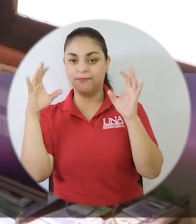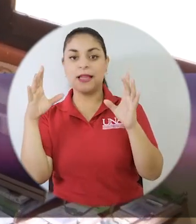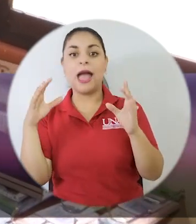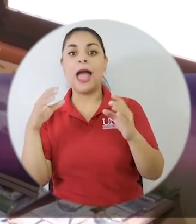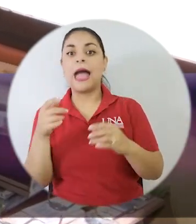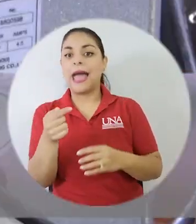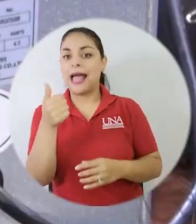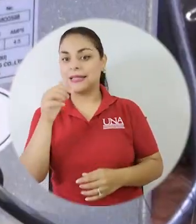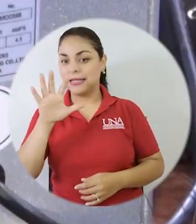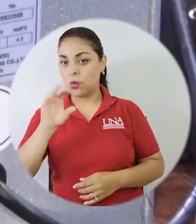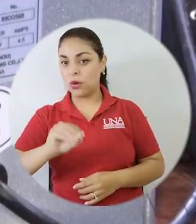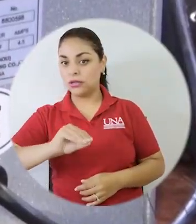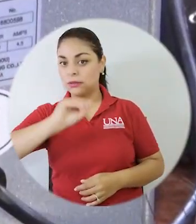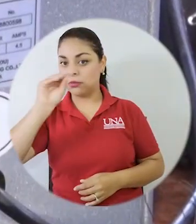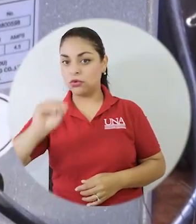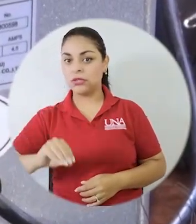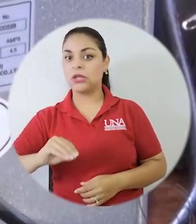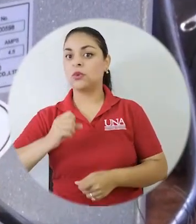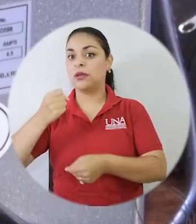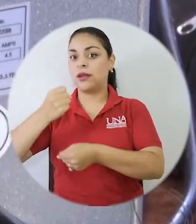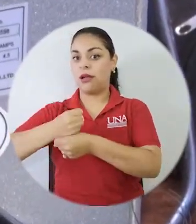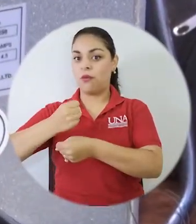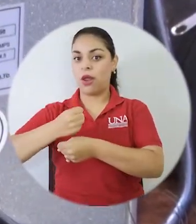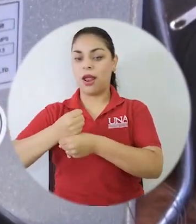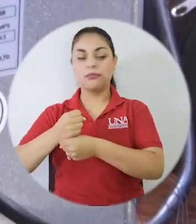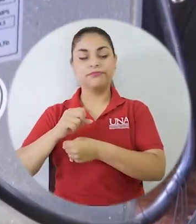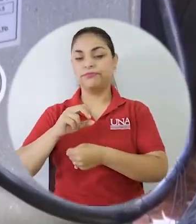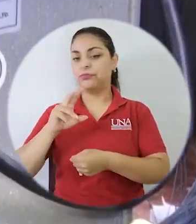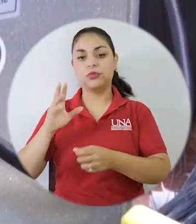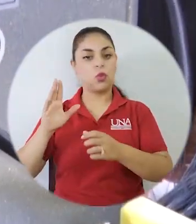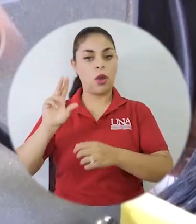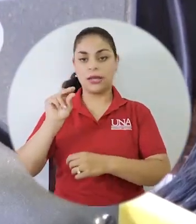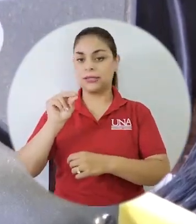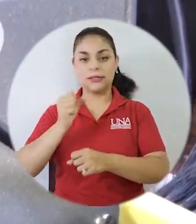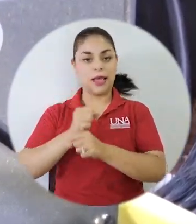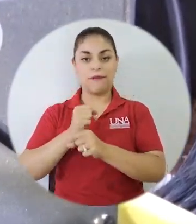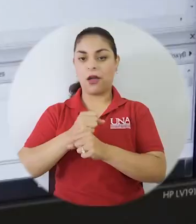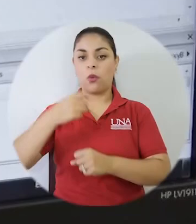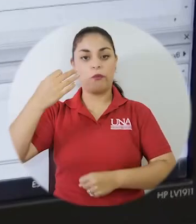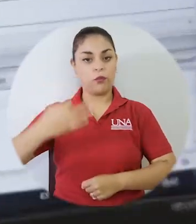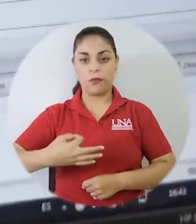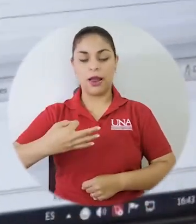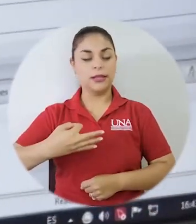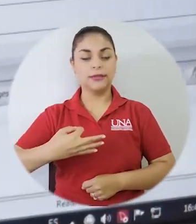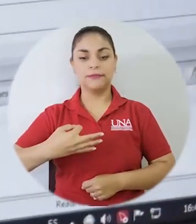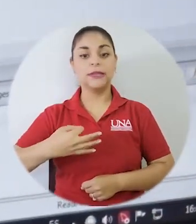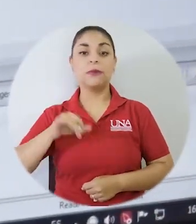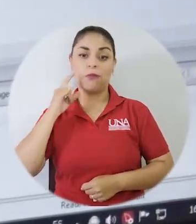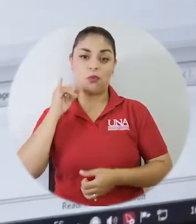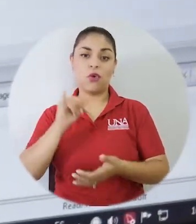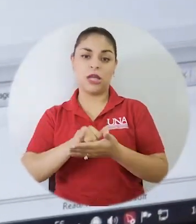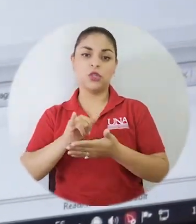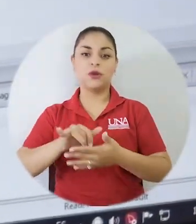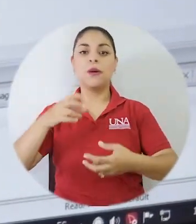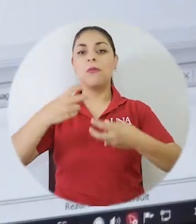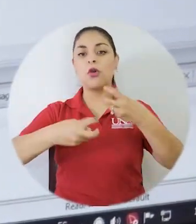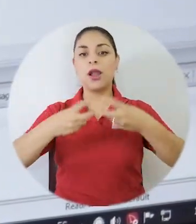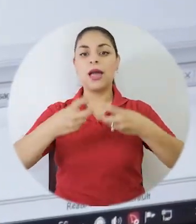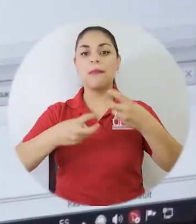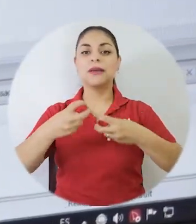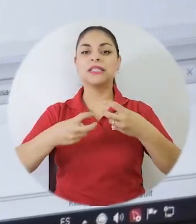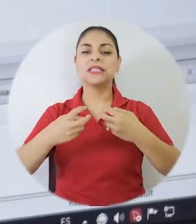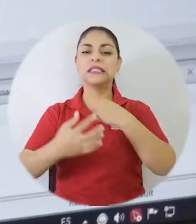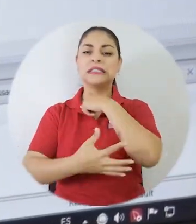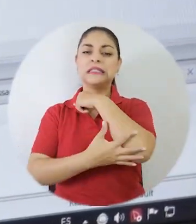Tenemos casi que el 50% del mercado laboral es informal. y ahí tenemos problemas de precariedad y